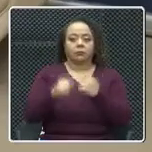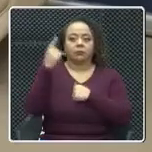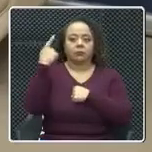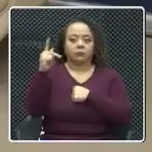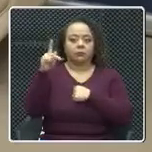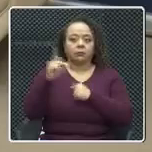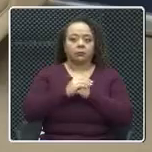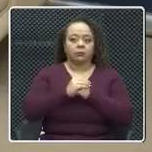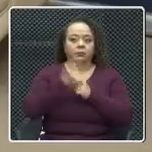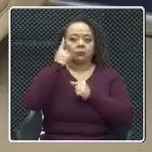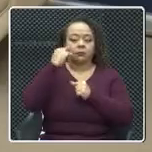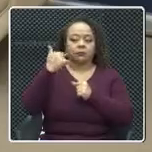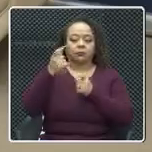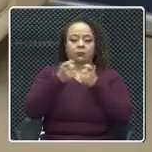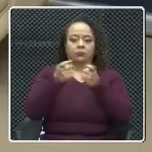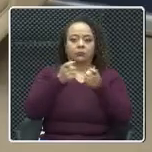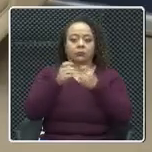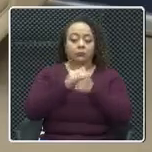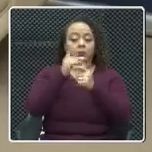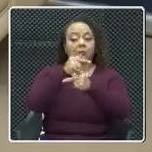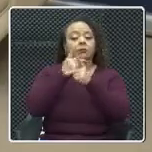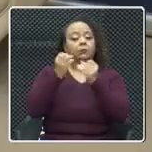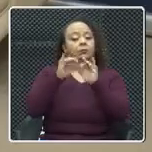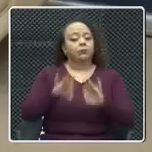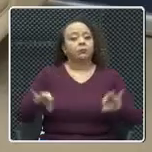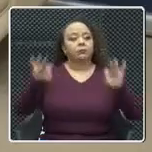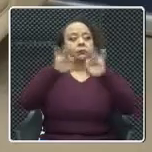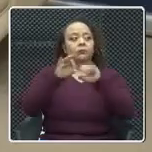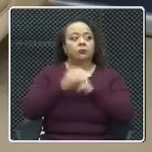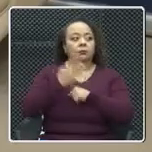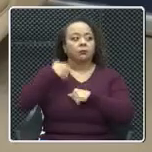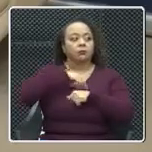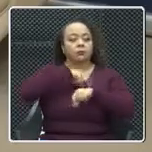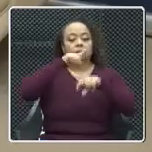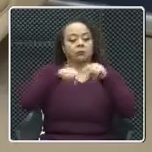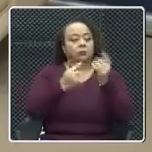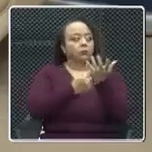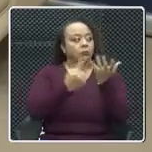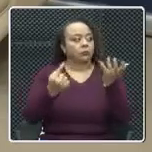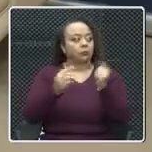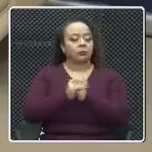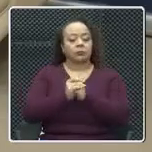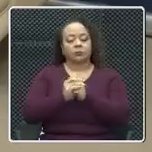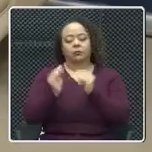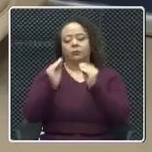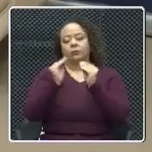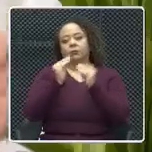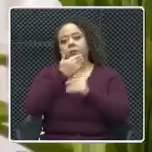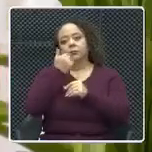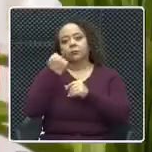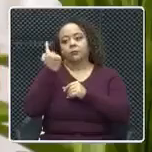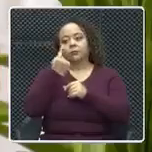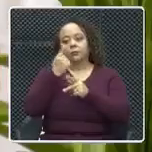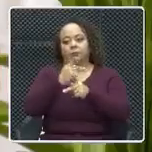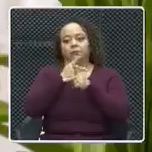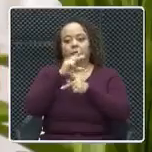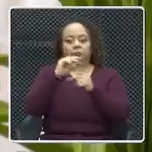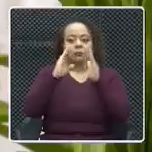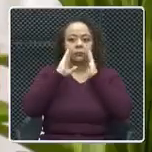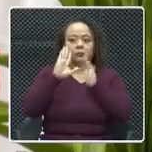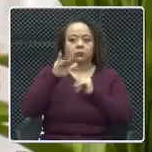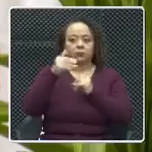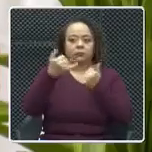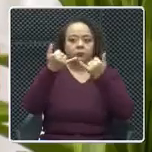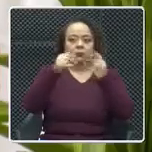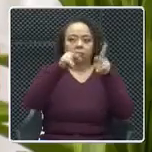riesgos para gestionarlos. La claro. prevención es fundamental, no podemos dejarla de lado. Lo Necesaria. Ideal siempre es prevenir y claro. no atender cuando ya